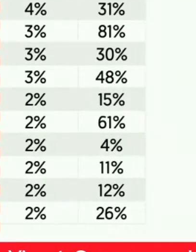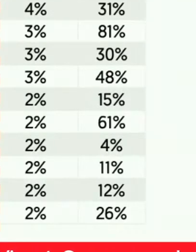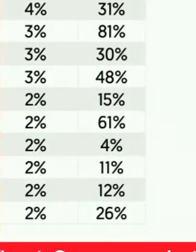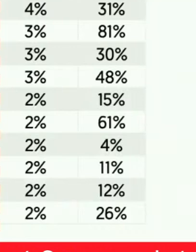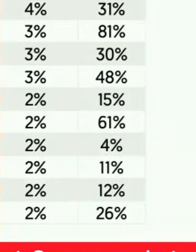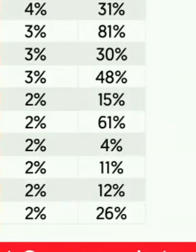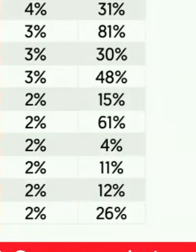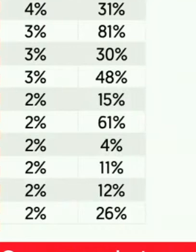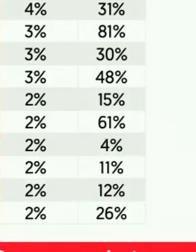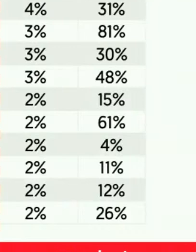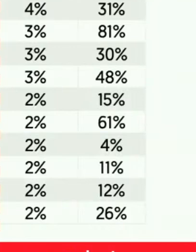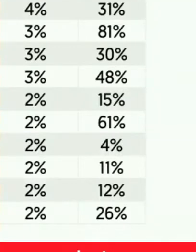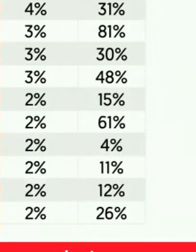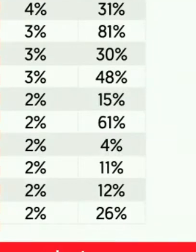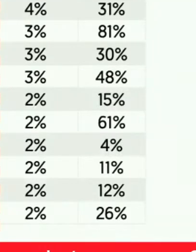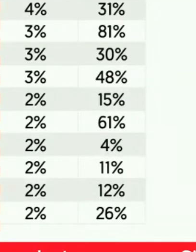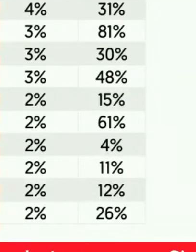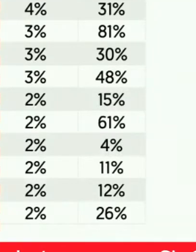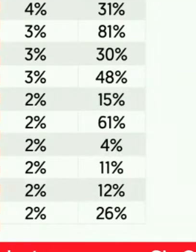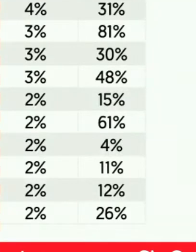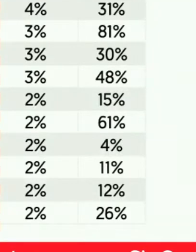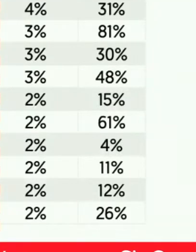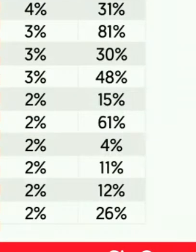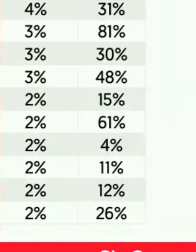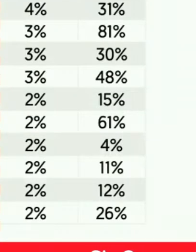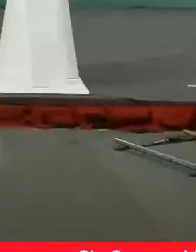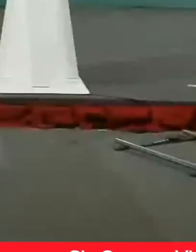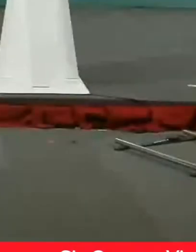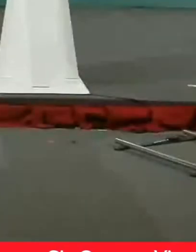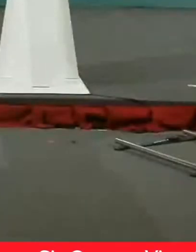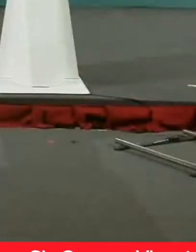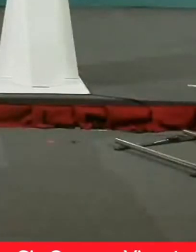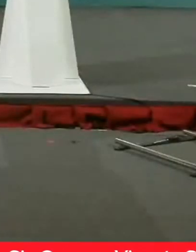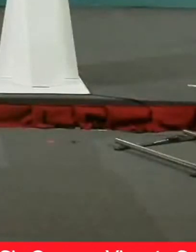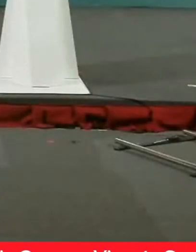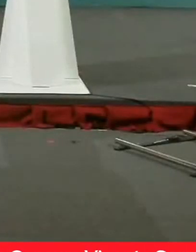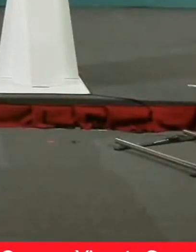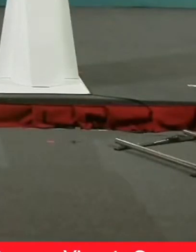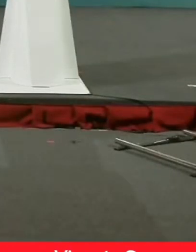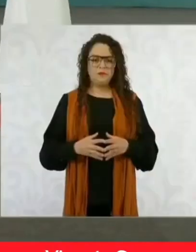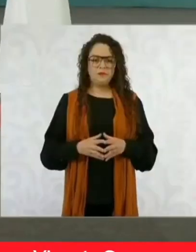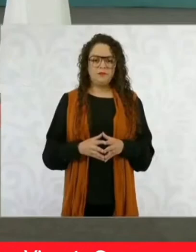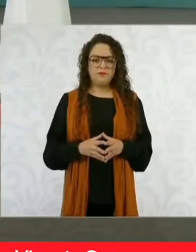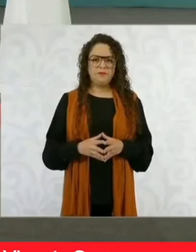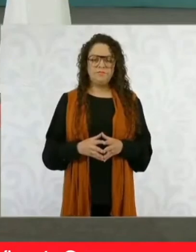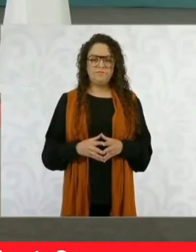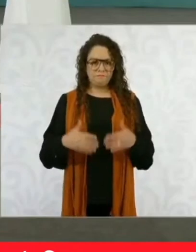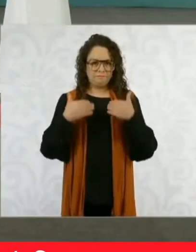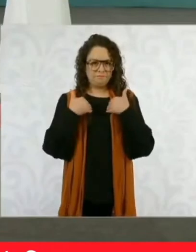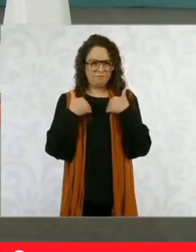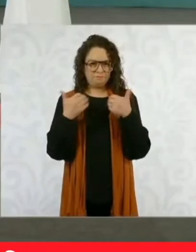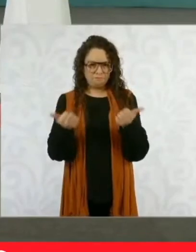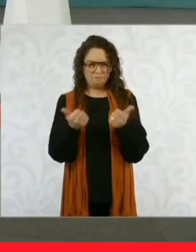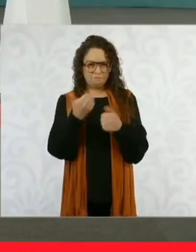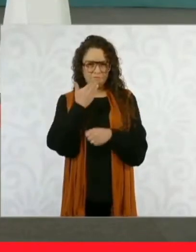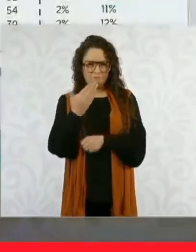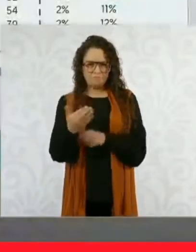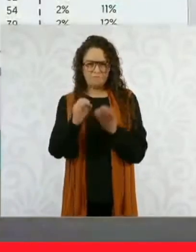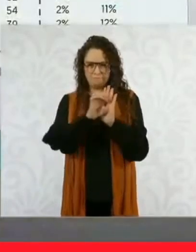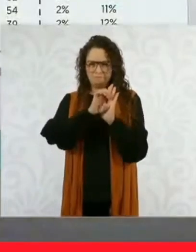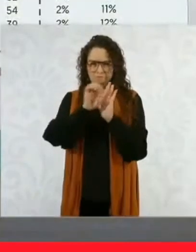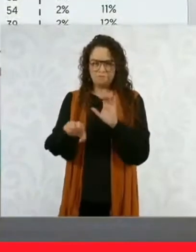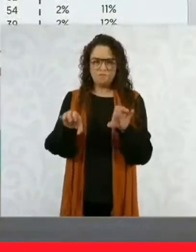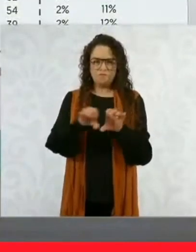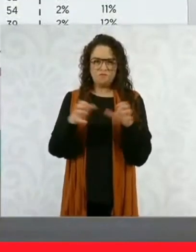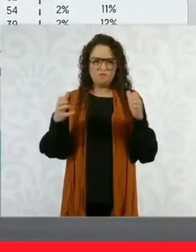veces. Se hizo escrituras 230 veces. Creo que se ejemplifica el mecanismo y la